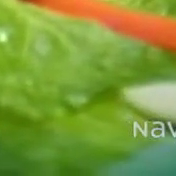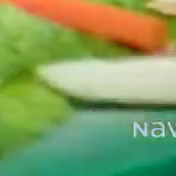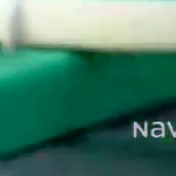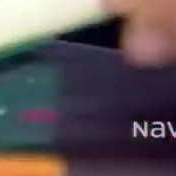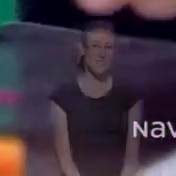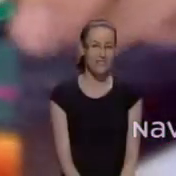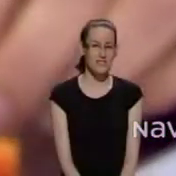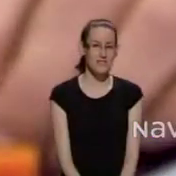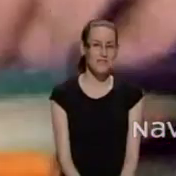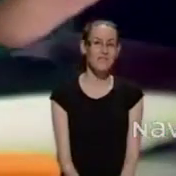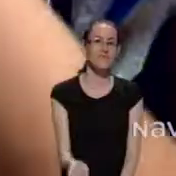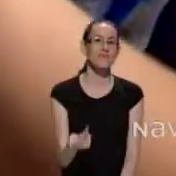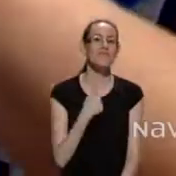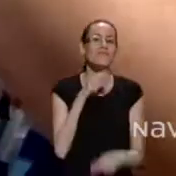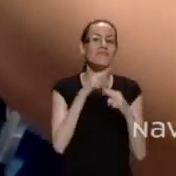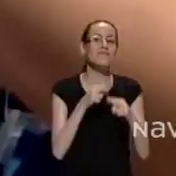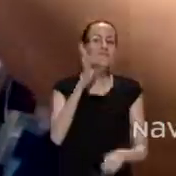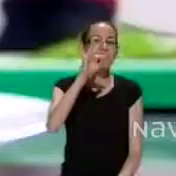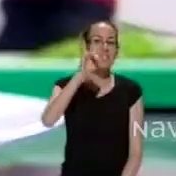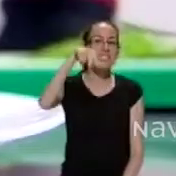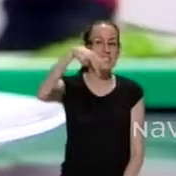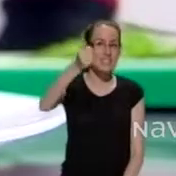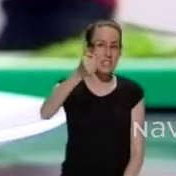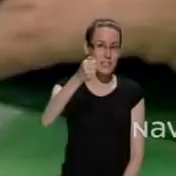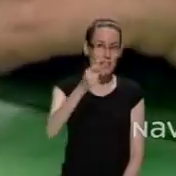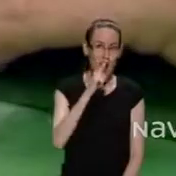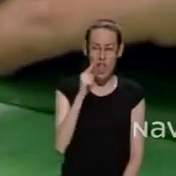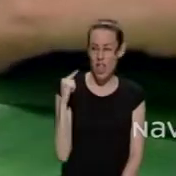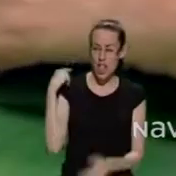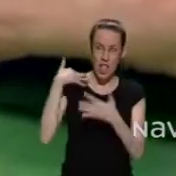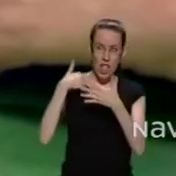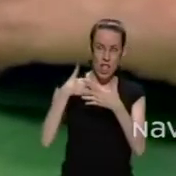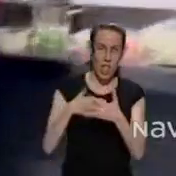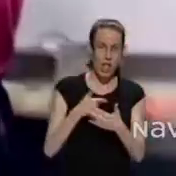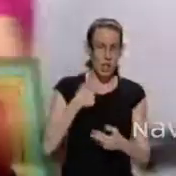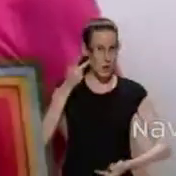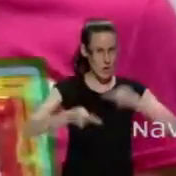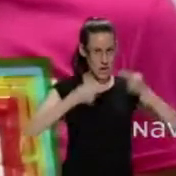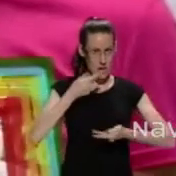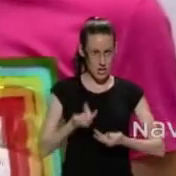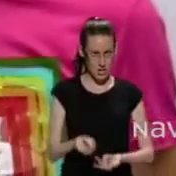Soy Tina Asensio y desde hace un año he abierto el primer restaurante macrobiótico de Iruña.